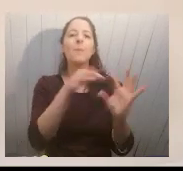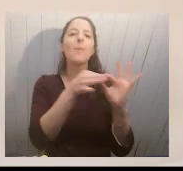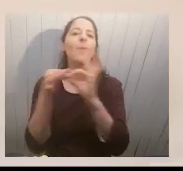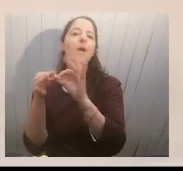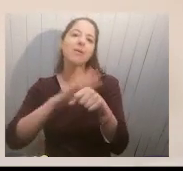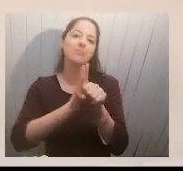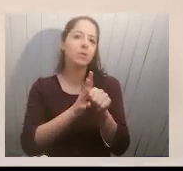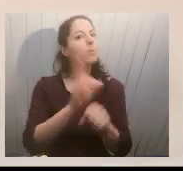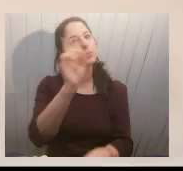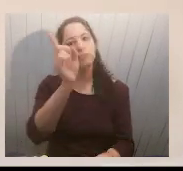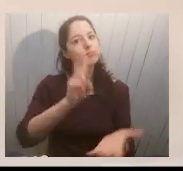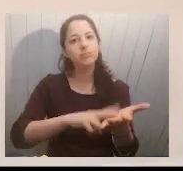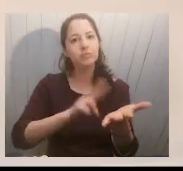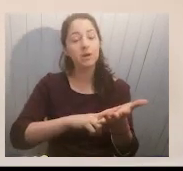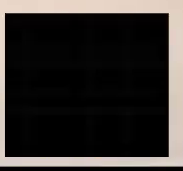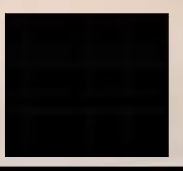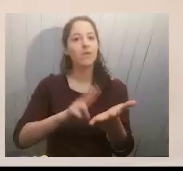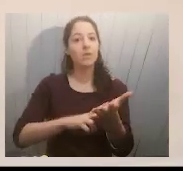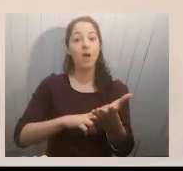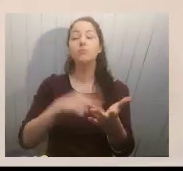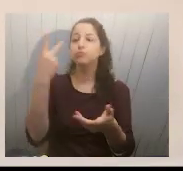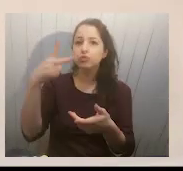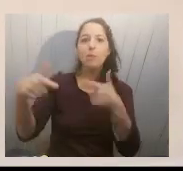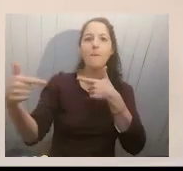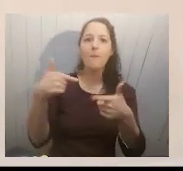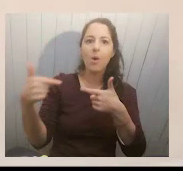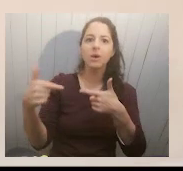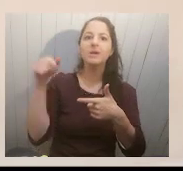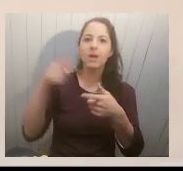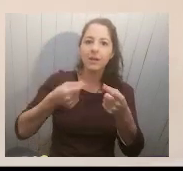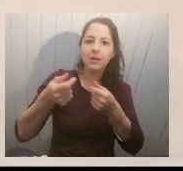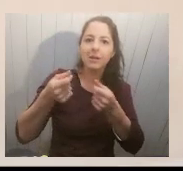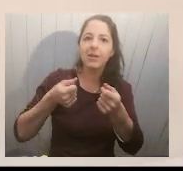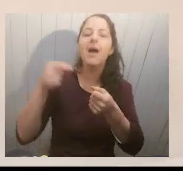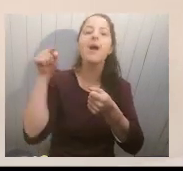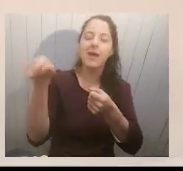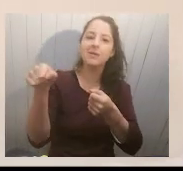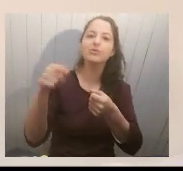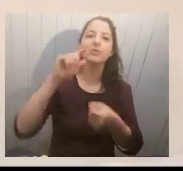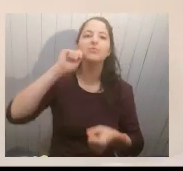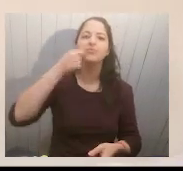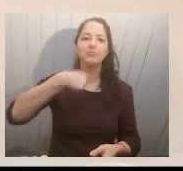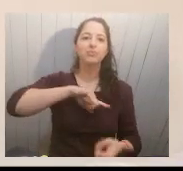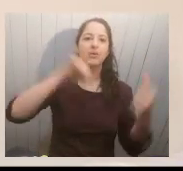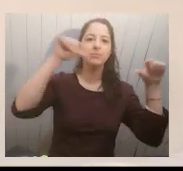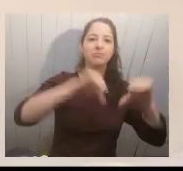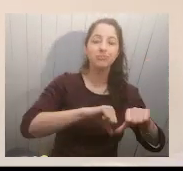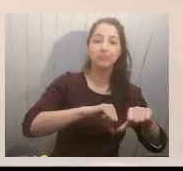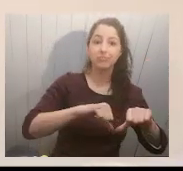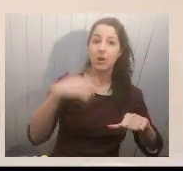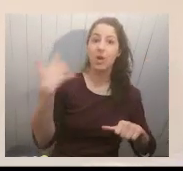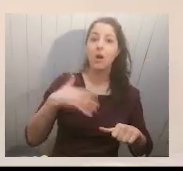no es verdad. Son sus políticas neoliberales las que nos precarizan. Hoy es legal que las grandes empresas dejen de